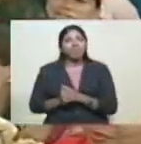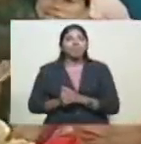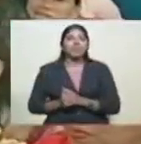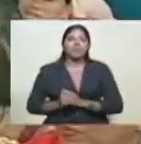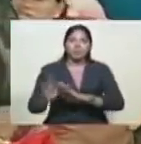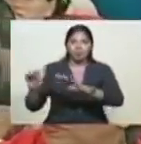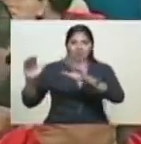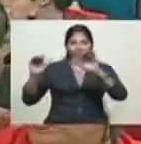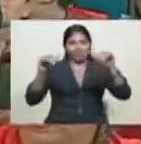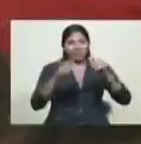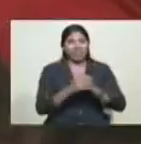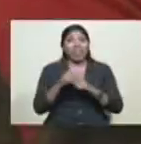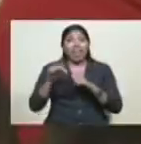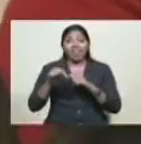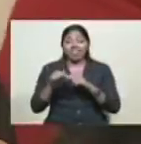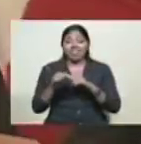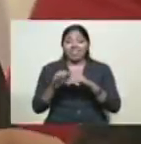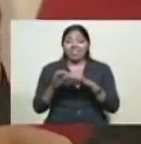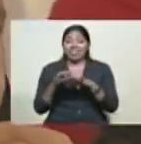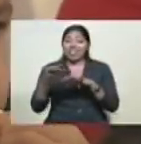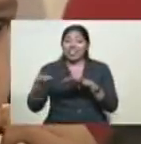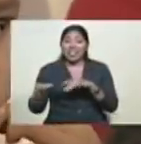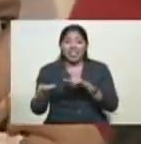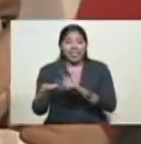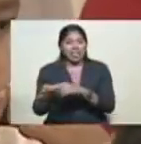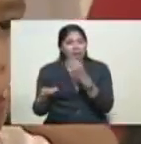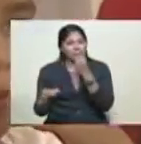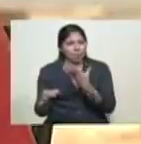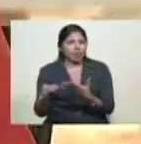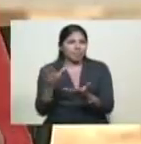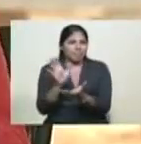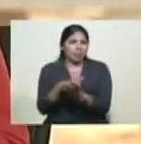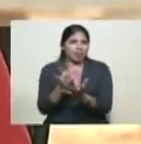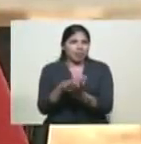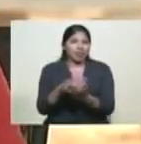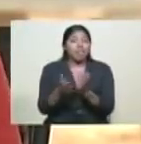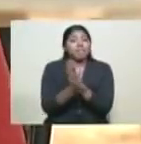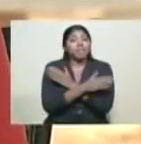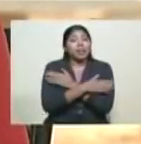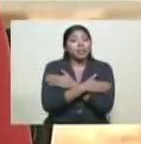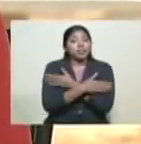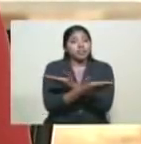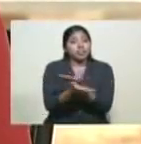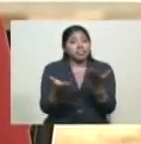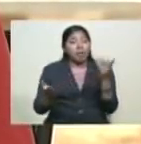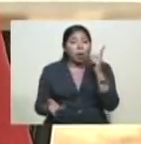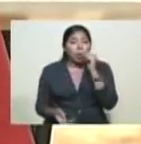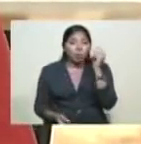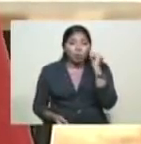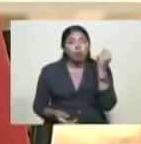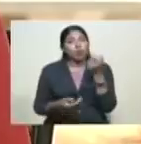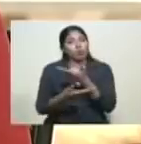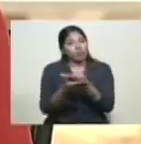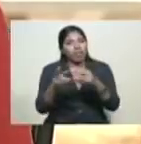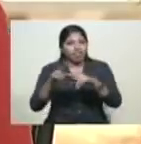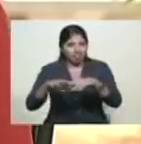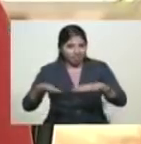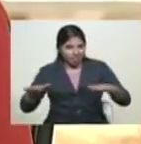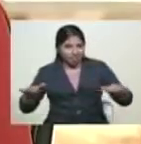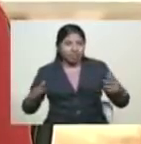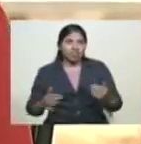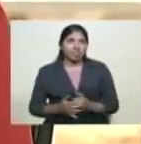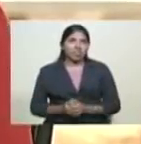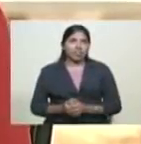de Nueva Esparta, la isla de Margarita, y felicitarlos a todos ustedes, hombres y mujeres, niños, niñas, por